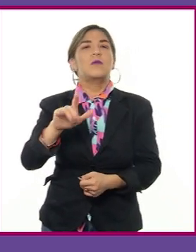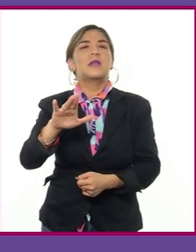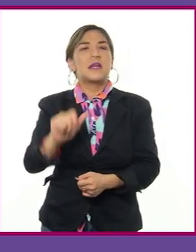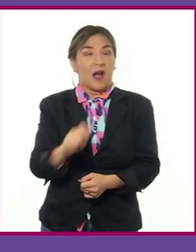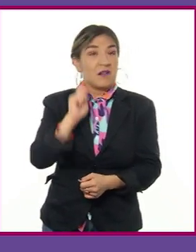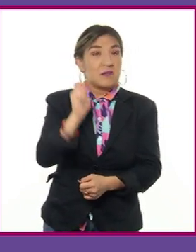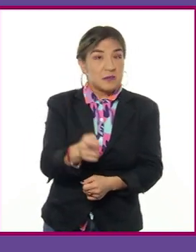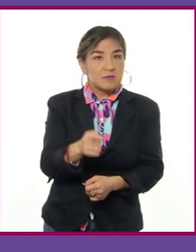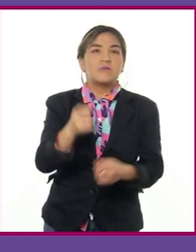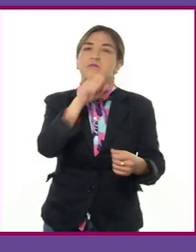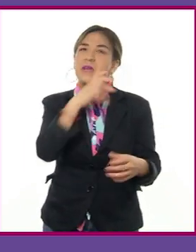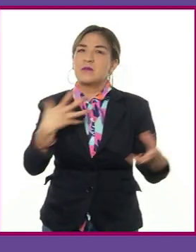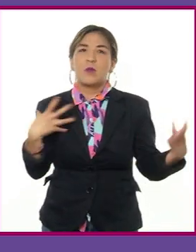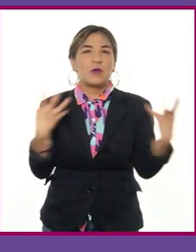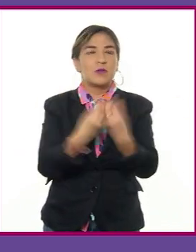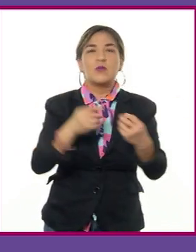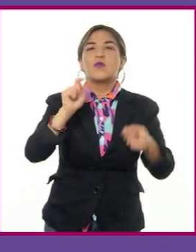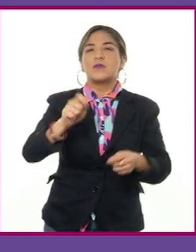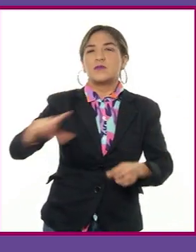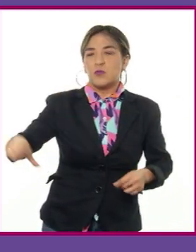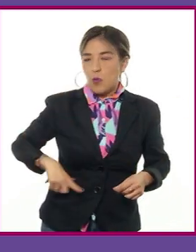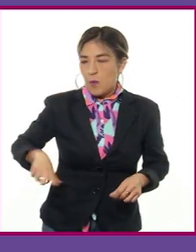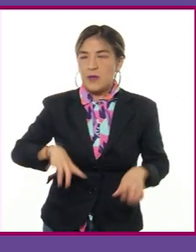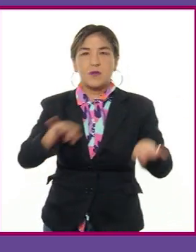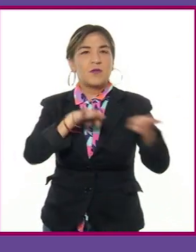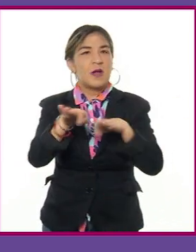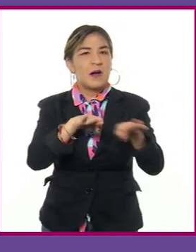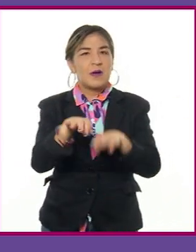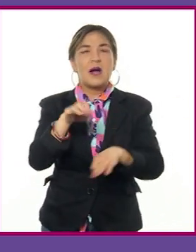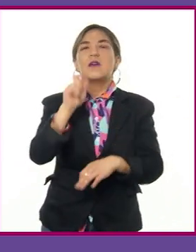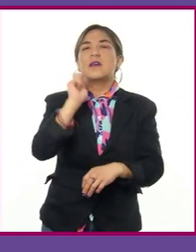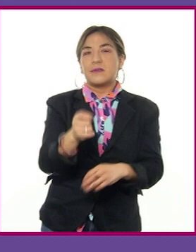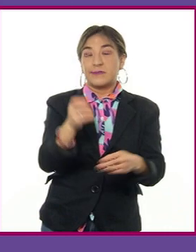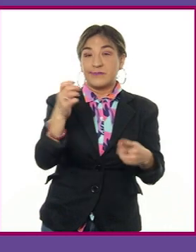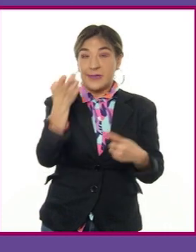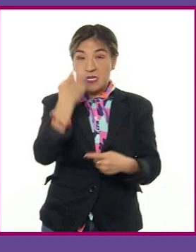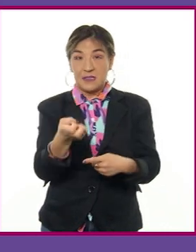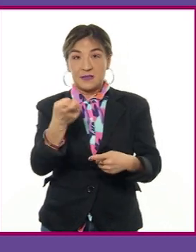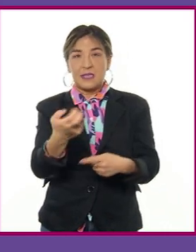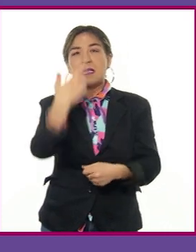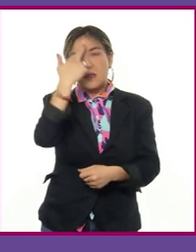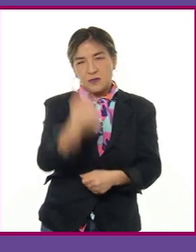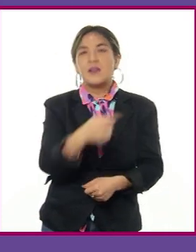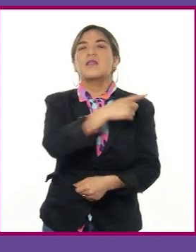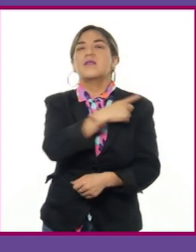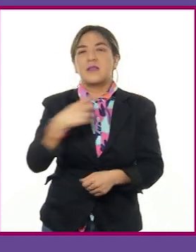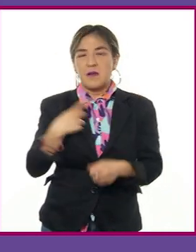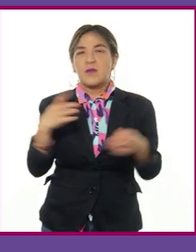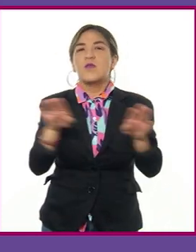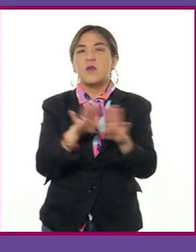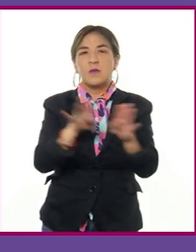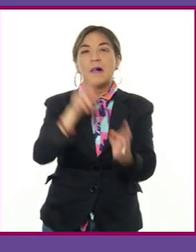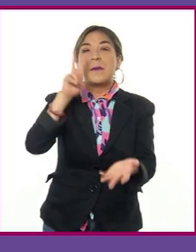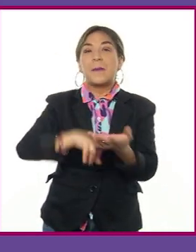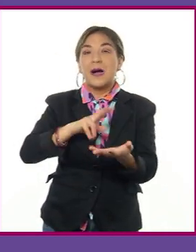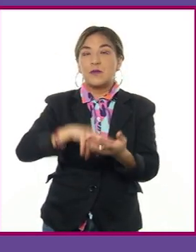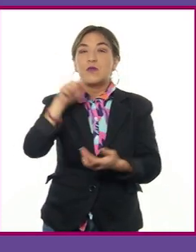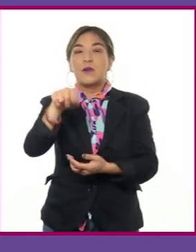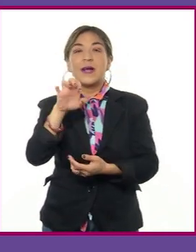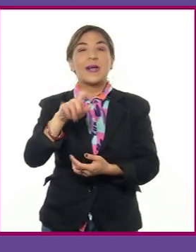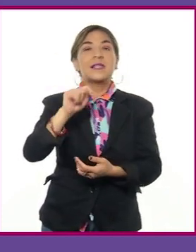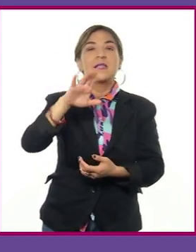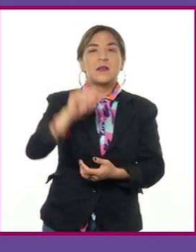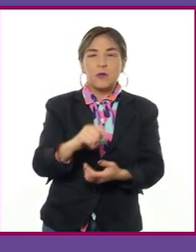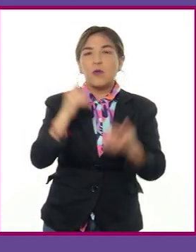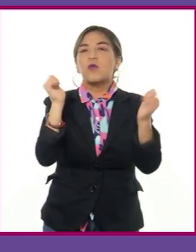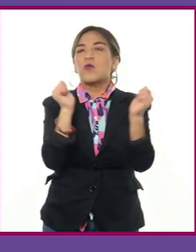somos parte del grupo de servidores y servidores públicos. Entonces, también estamos obligados a guiarnos por los valores y principios éticos